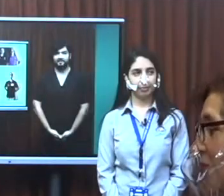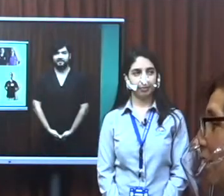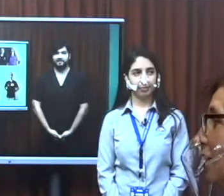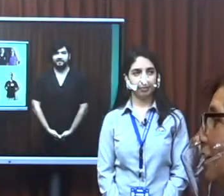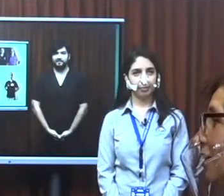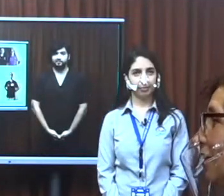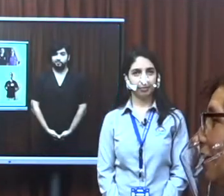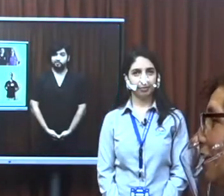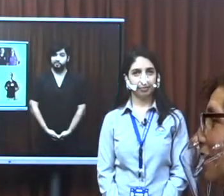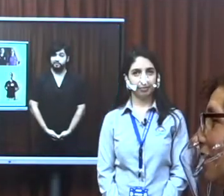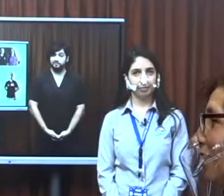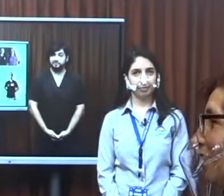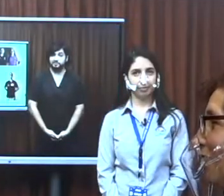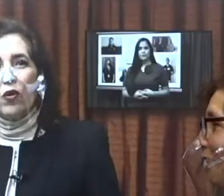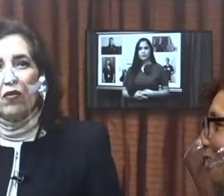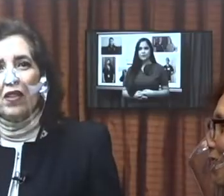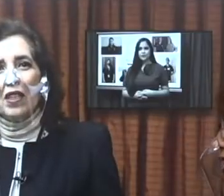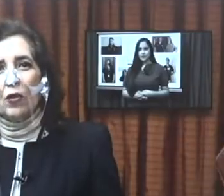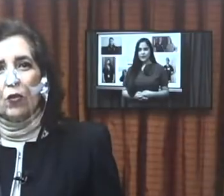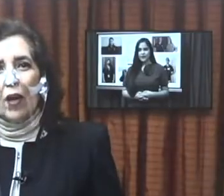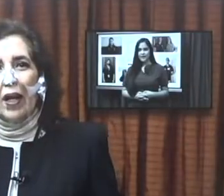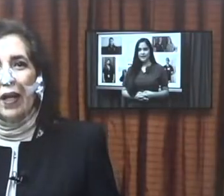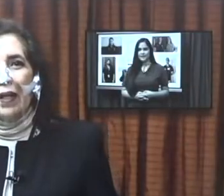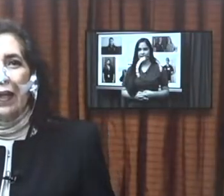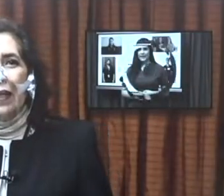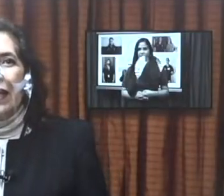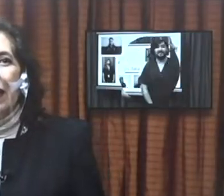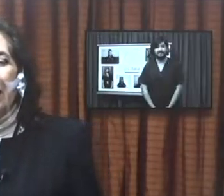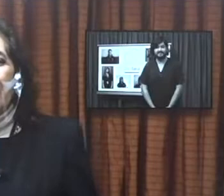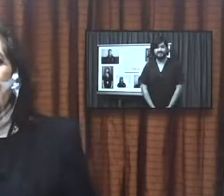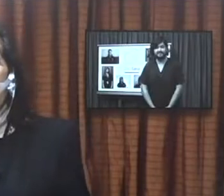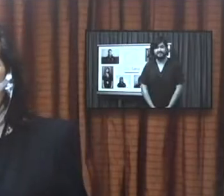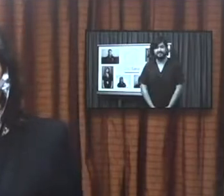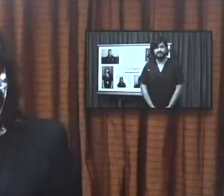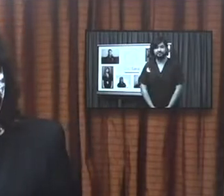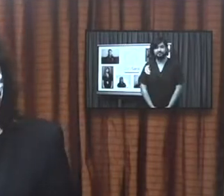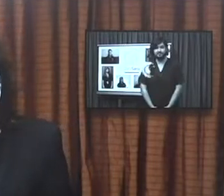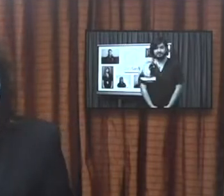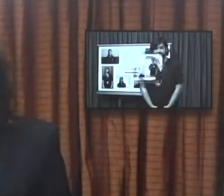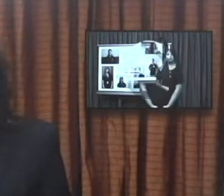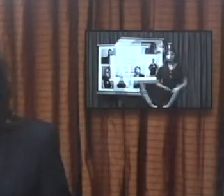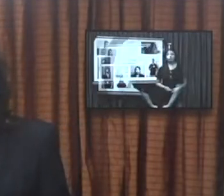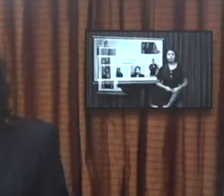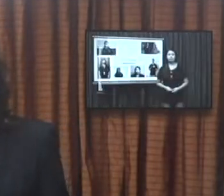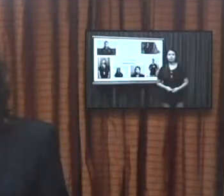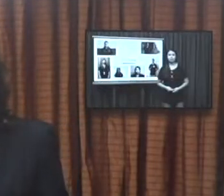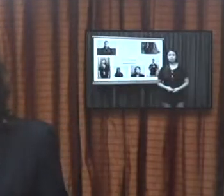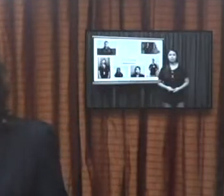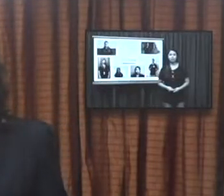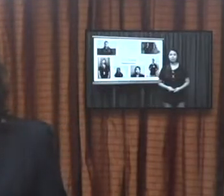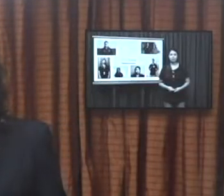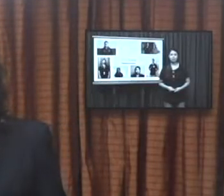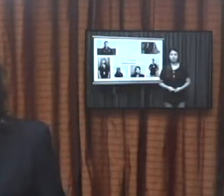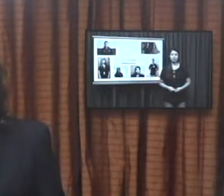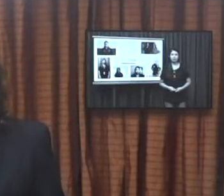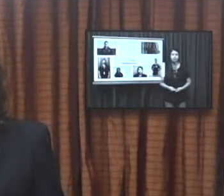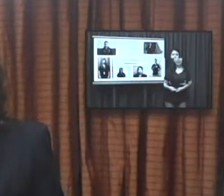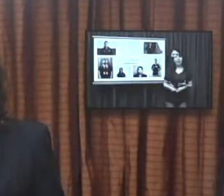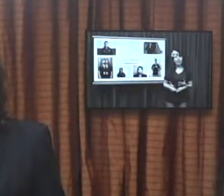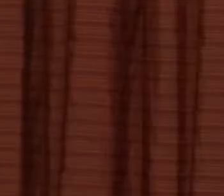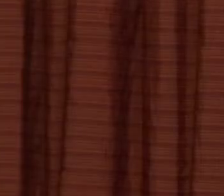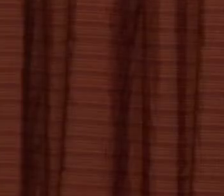Como ves el intersector adquiere un tremendo valor en el desarrollo del trabajo de nuestra oficina.